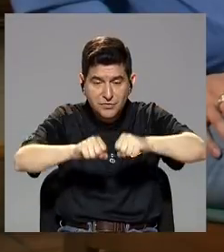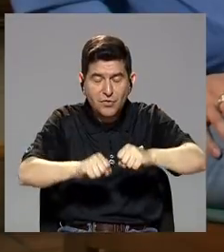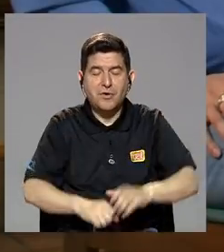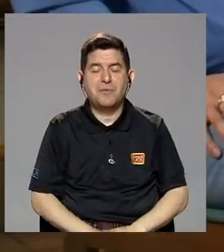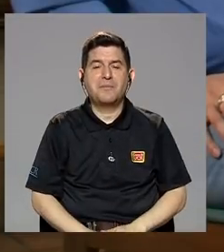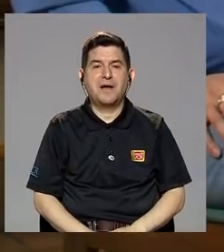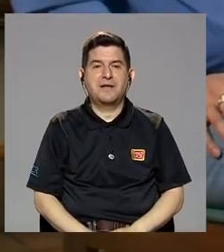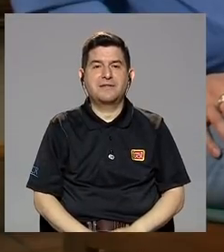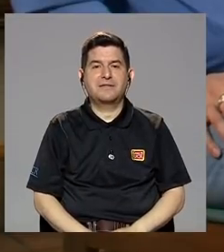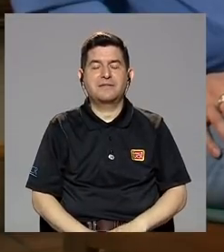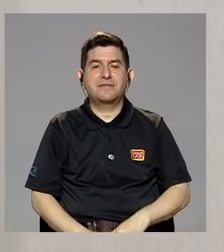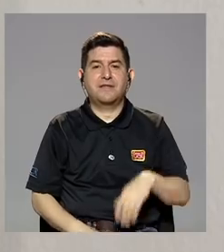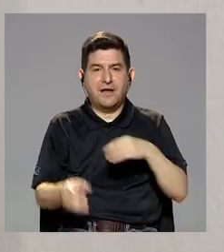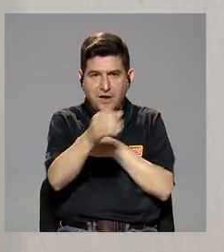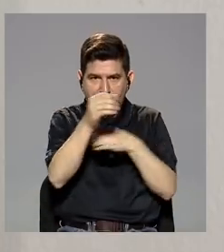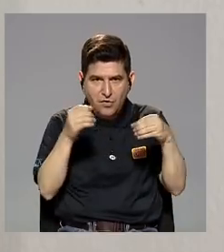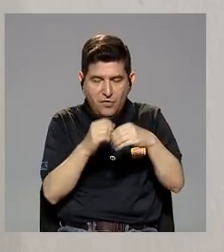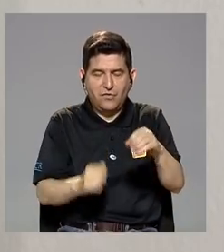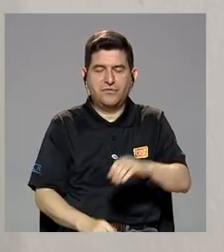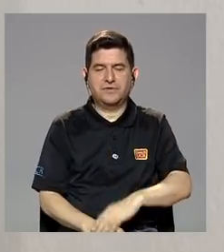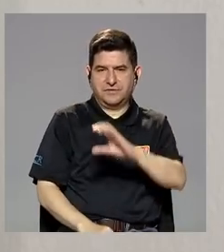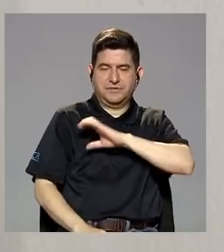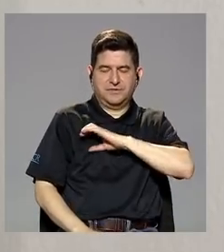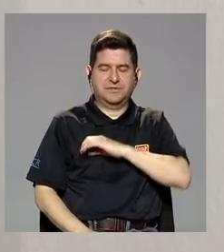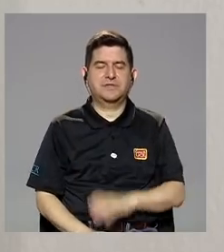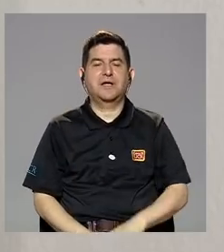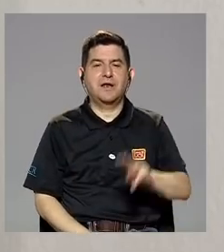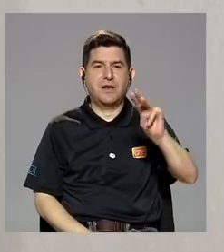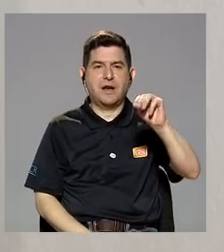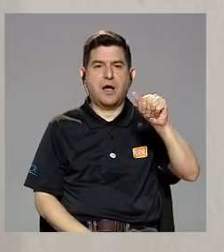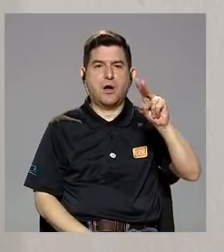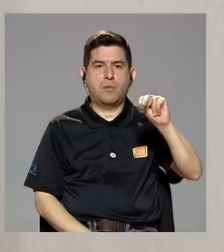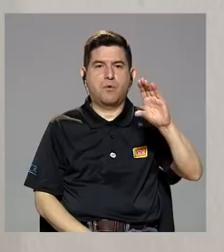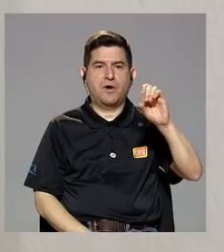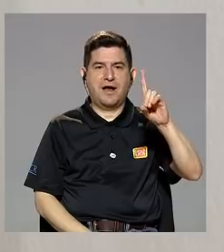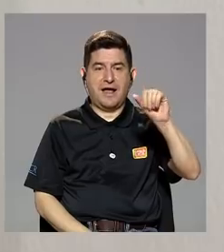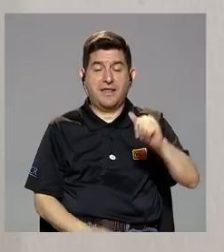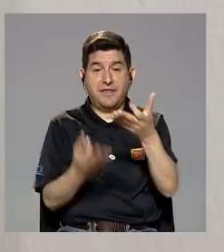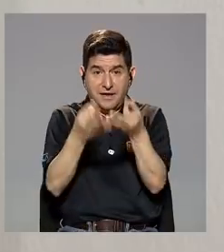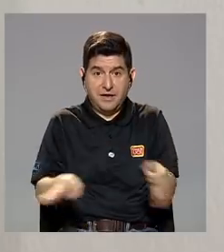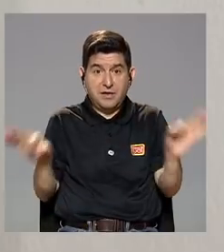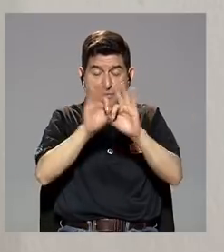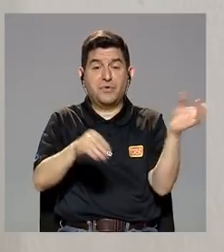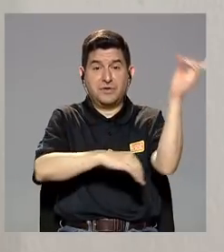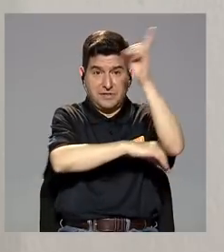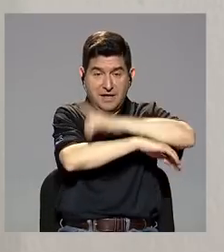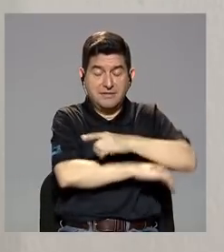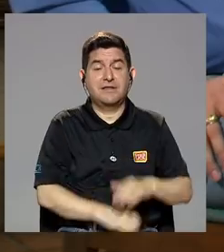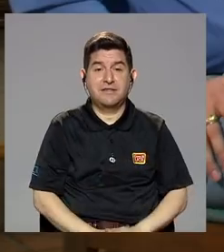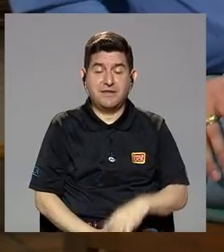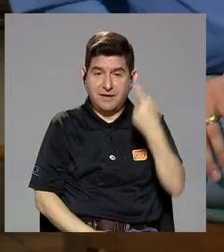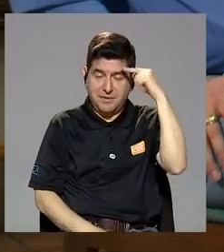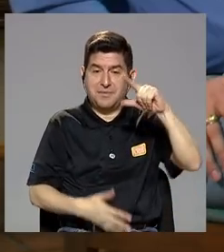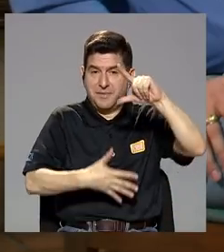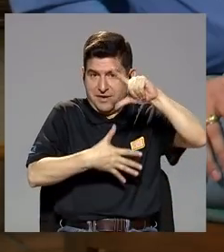26 de julio fechas muy claras en la historia social de américa latina y